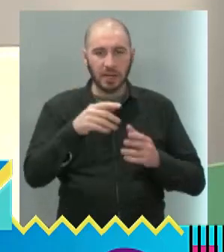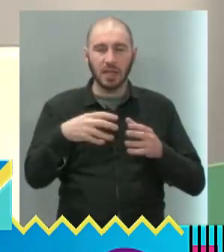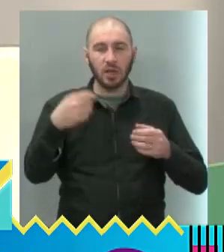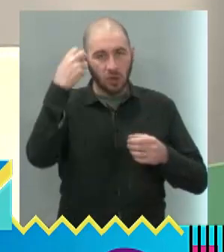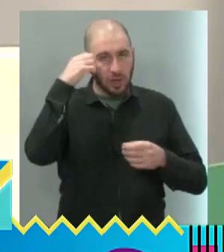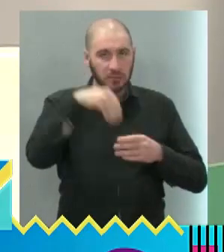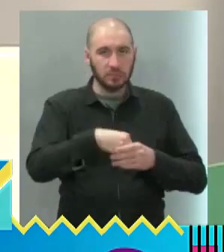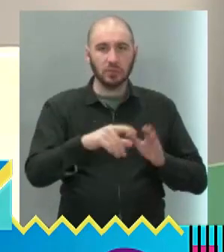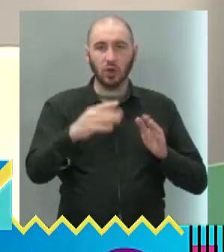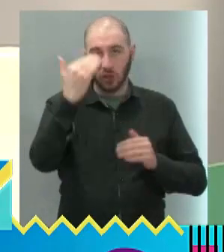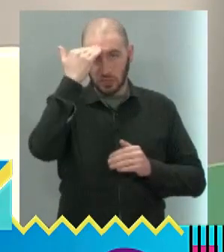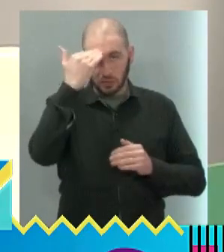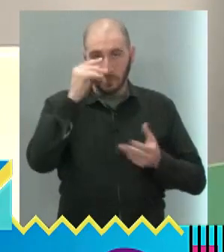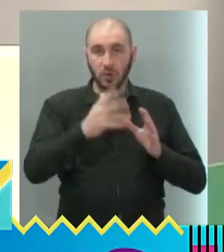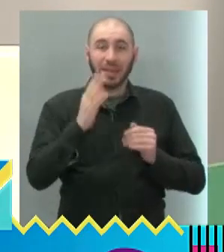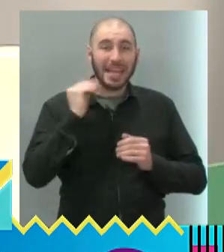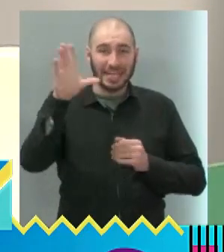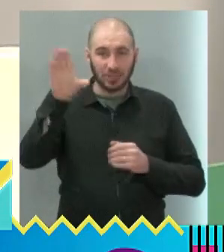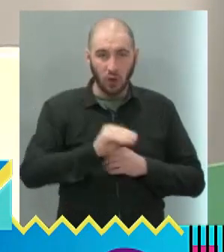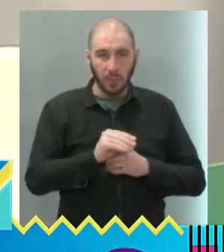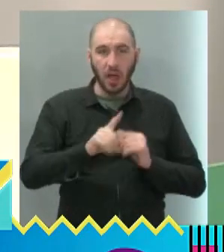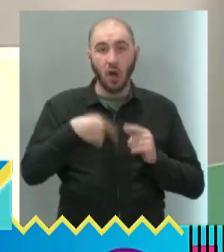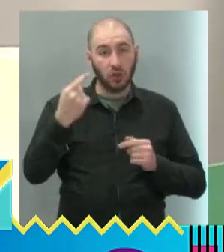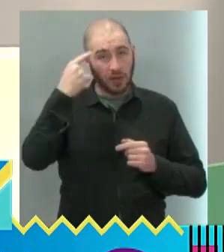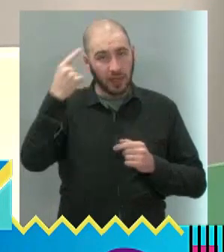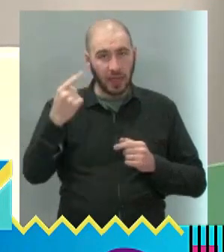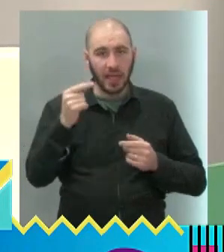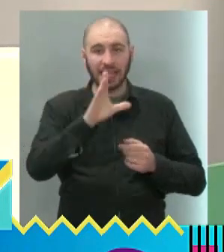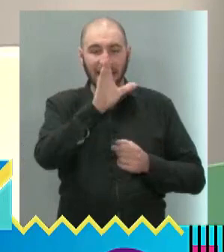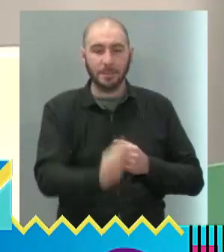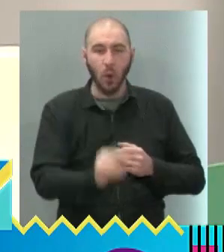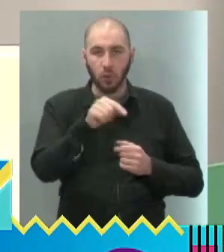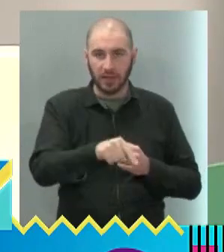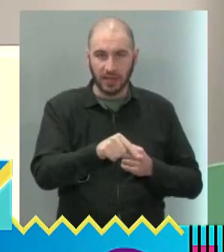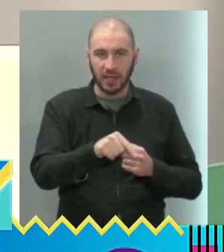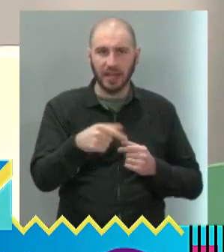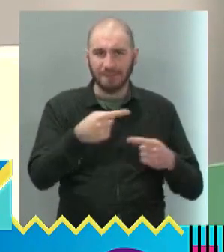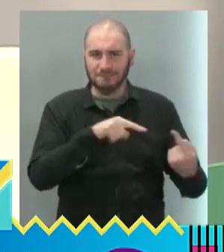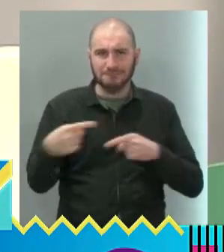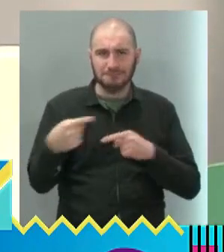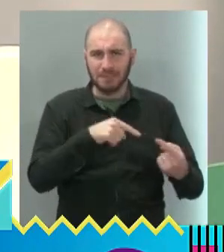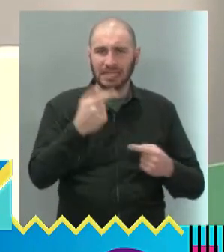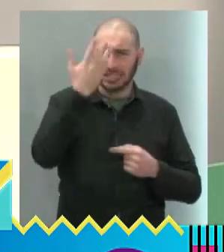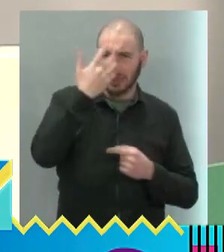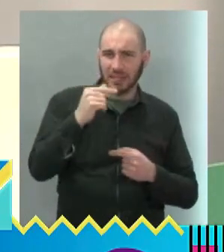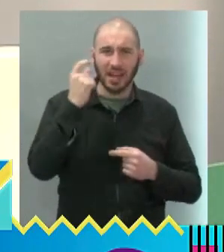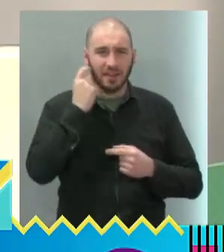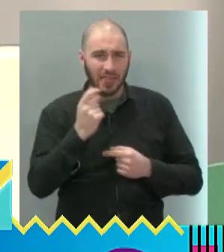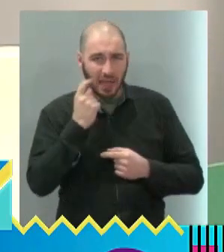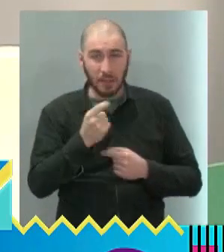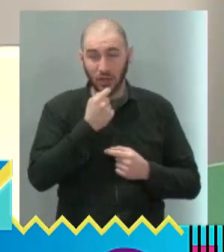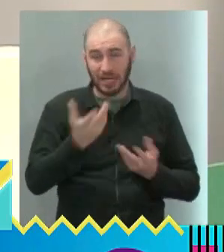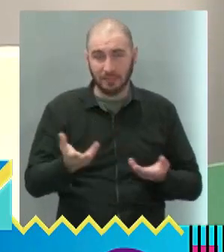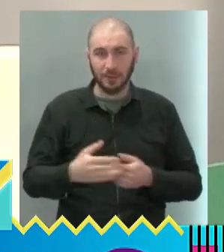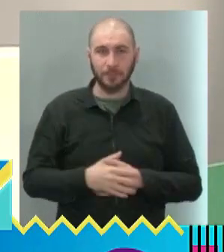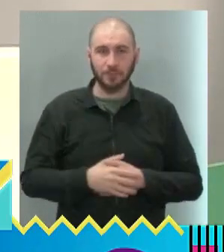o constitucional, claro, al modo inglés. Y otros pensaban que tenía que ser la república. Es el gran conflicto entre San Martín y Rivadavia, por